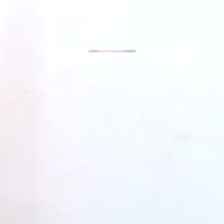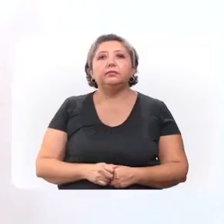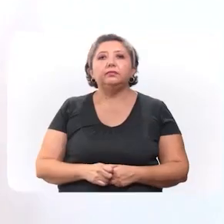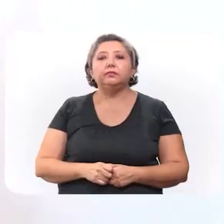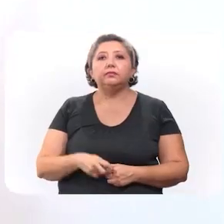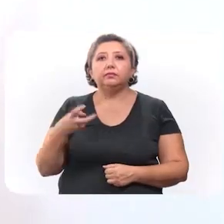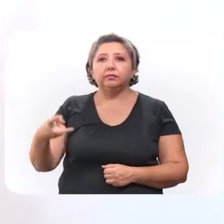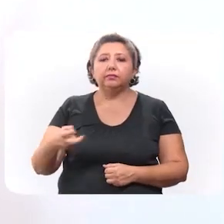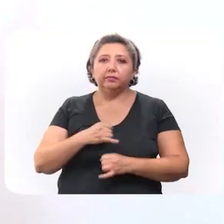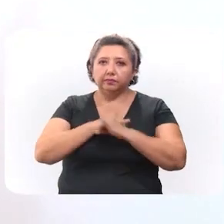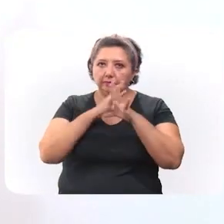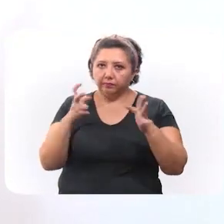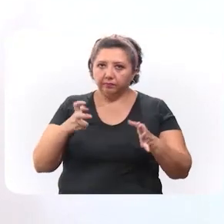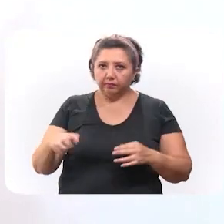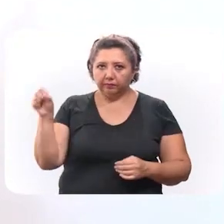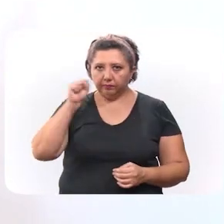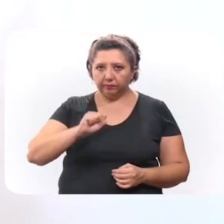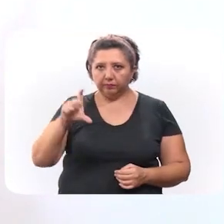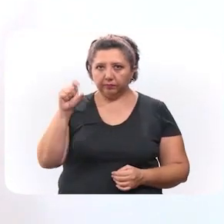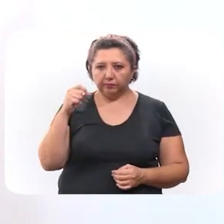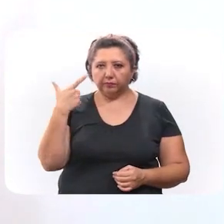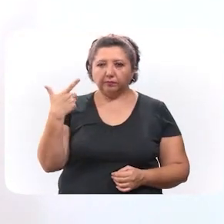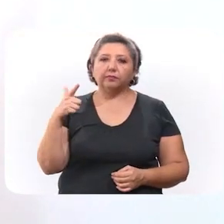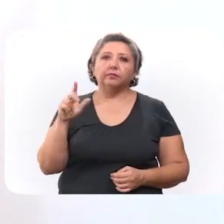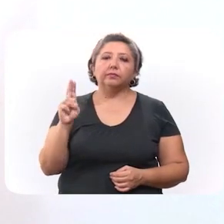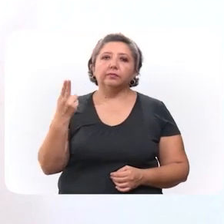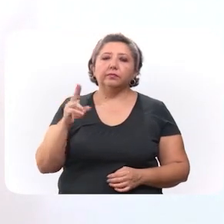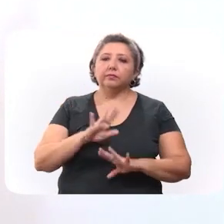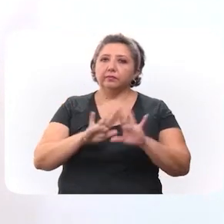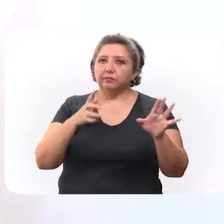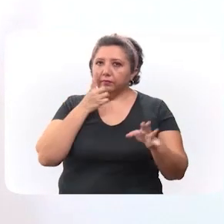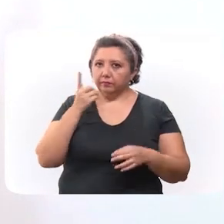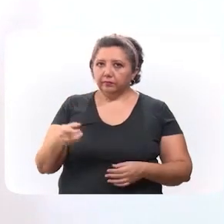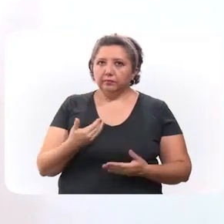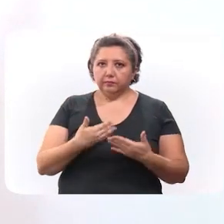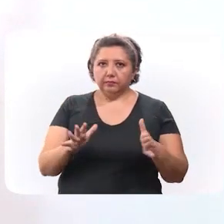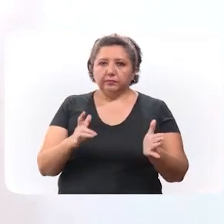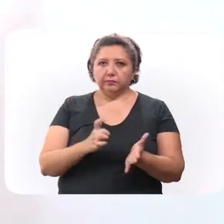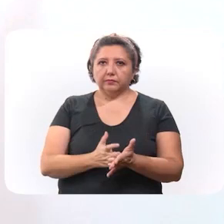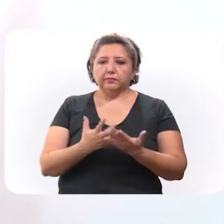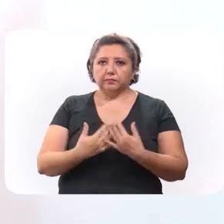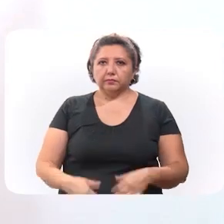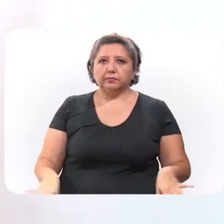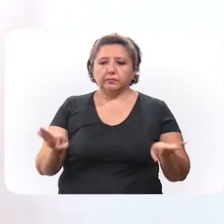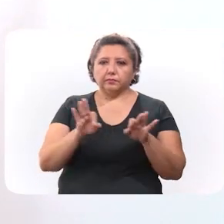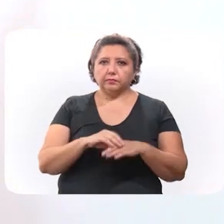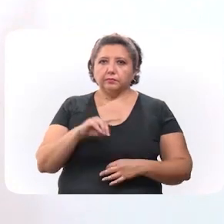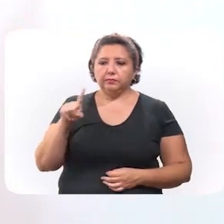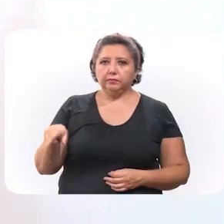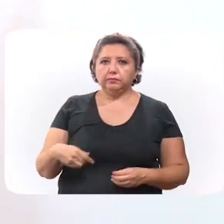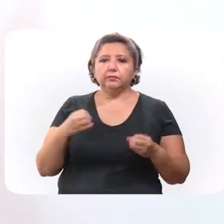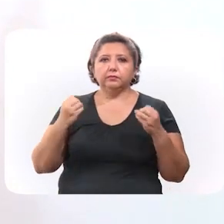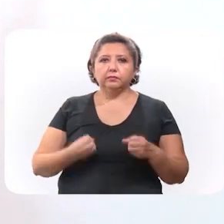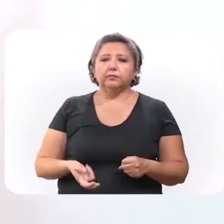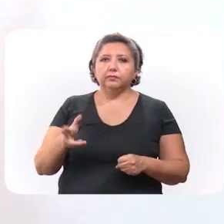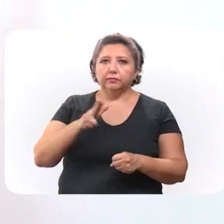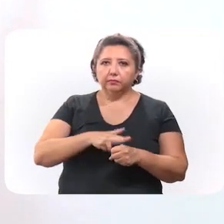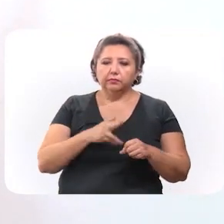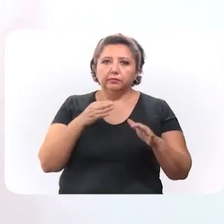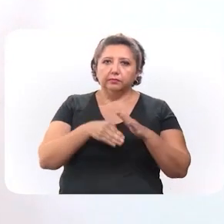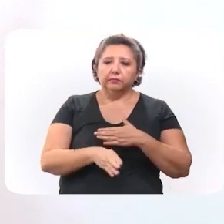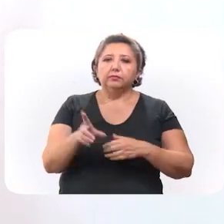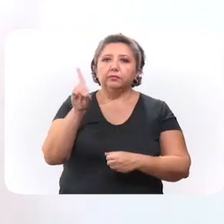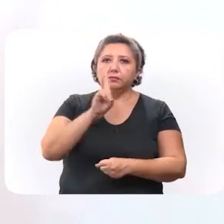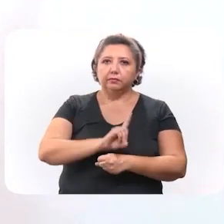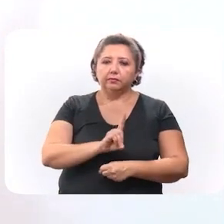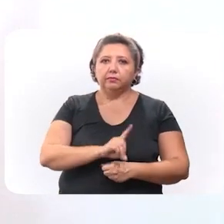Química. Este es el parte médico de este sábado 27 de noviembre. Como se ha señalado, en la reapertura económica los datos más importantes son la ocupación